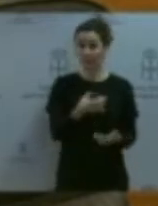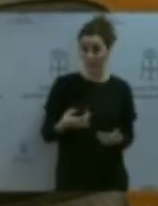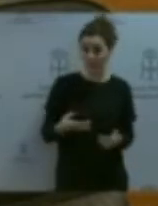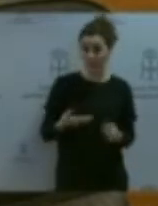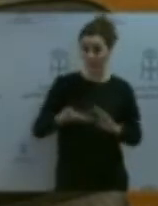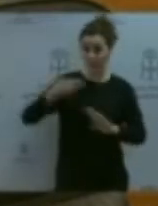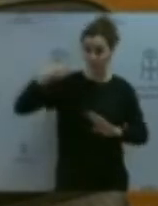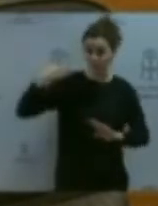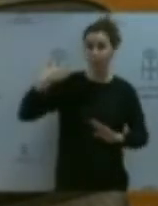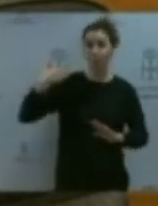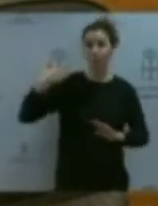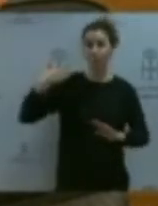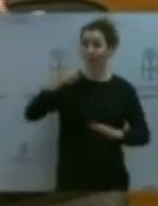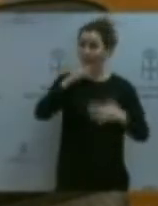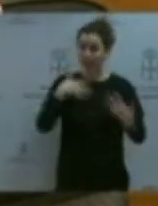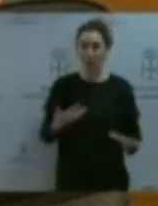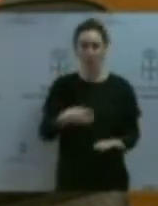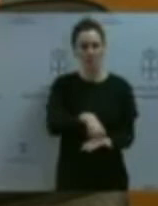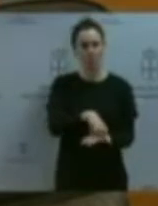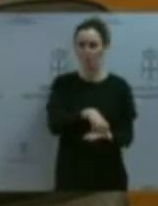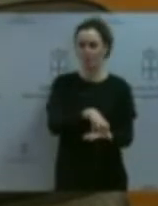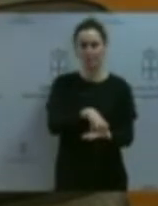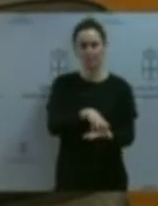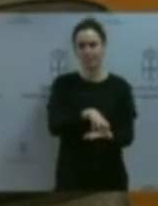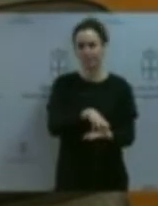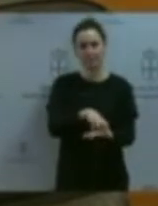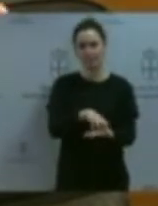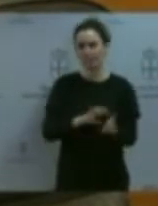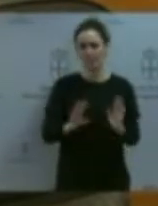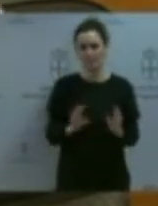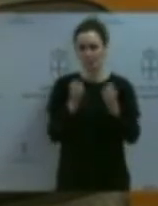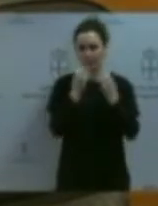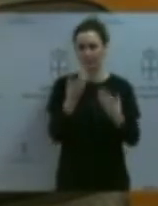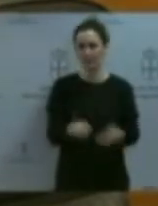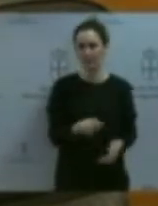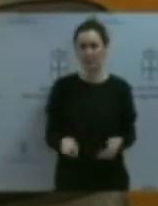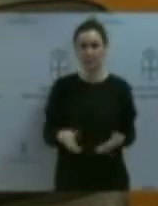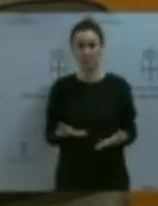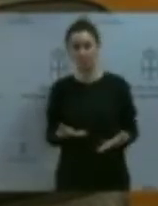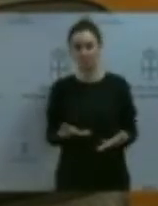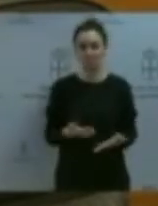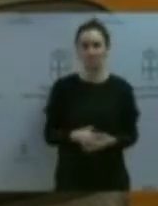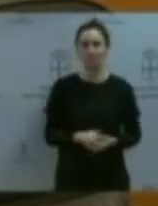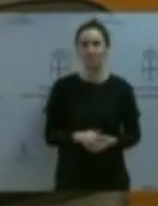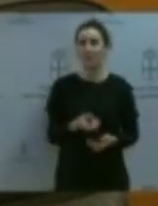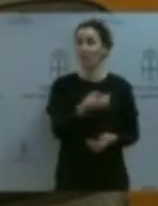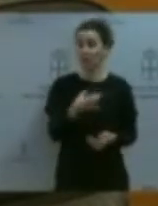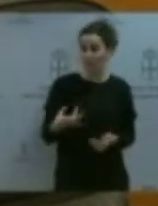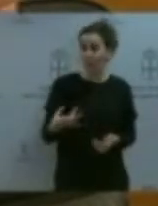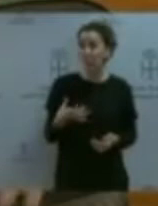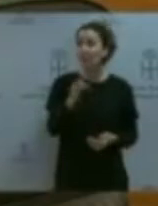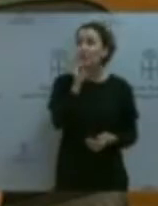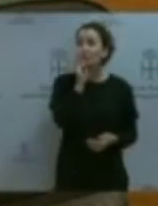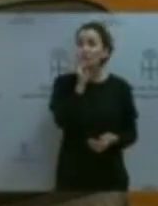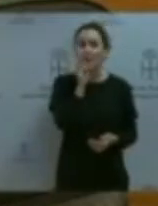dudosa utilidad, ¿no? Deudas que aún no tenemos claro por qué nos hemos endeudado en